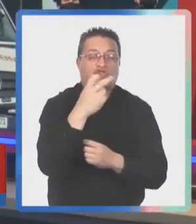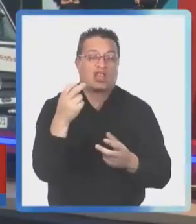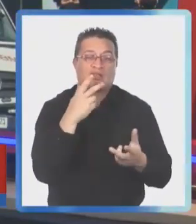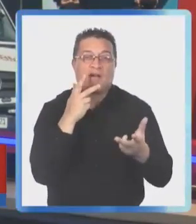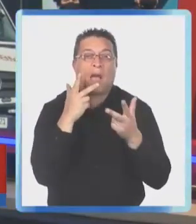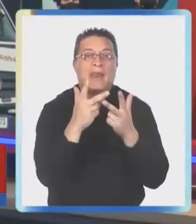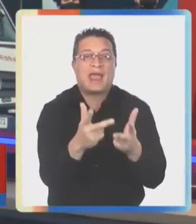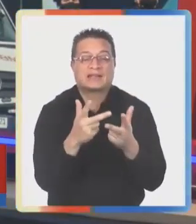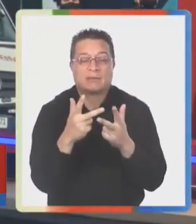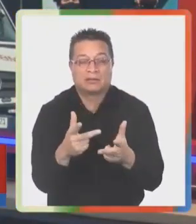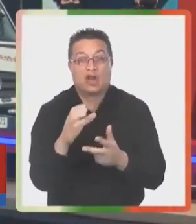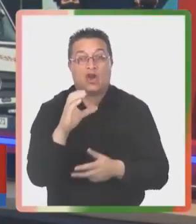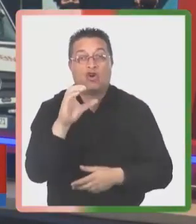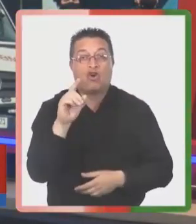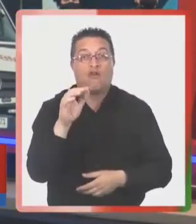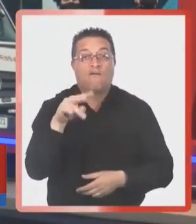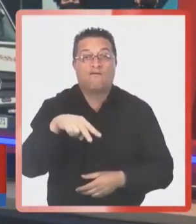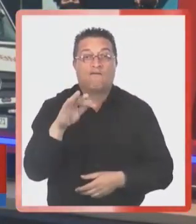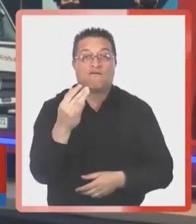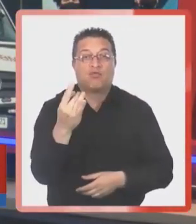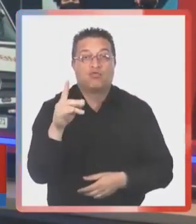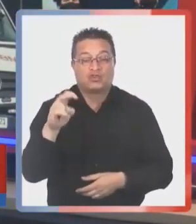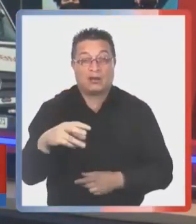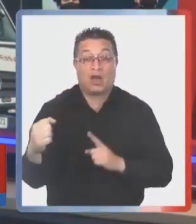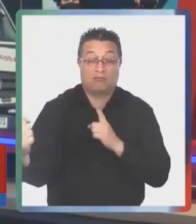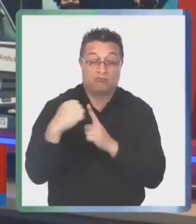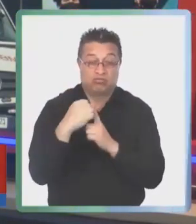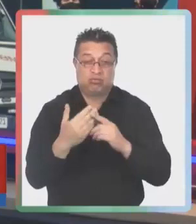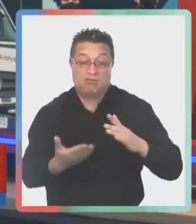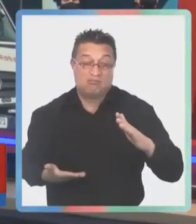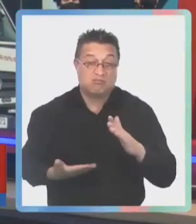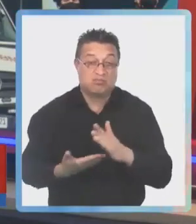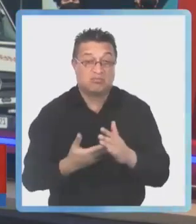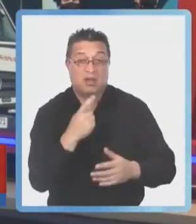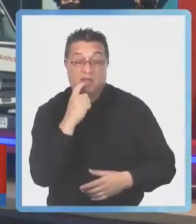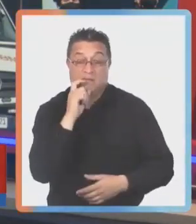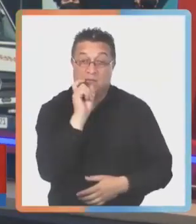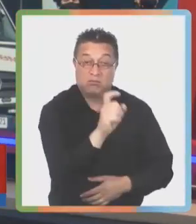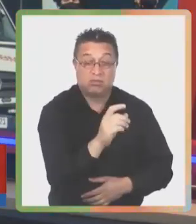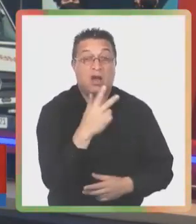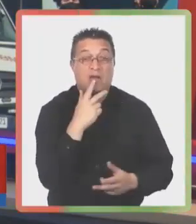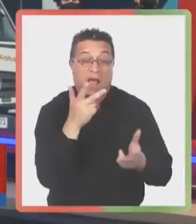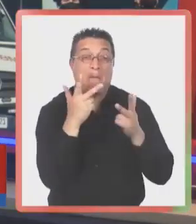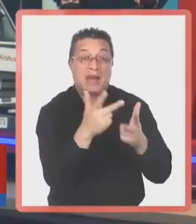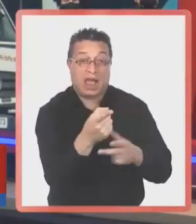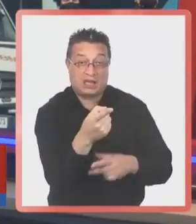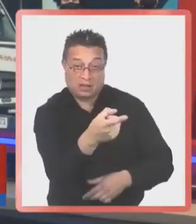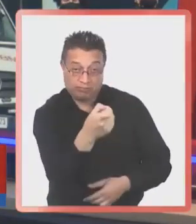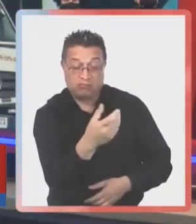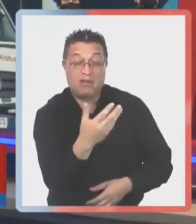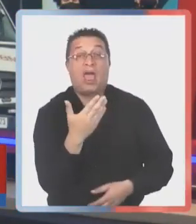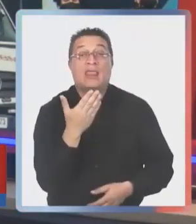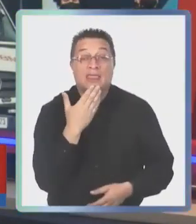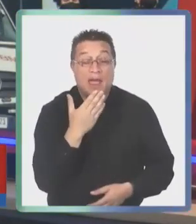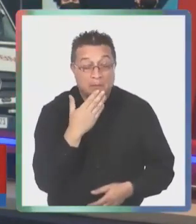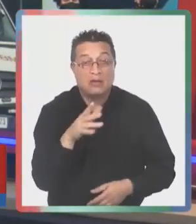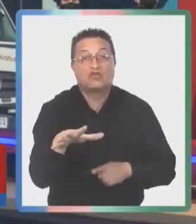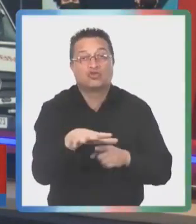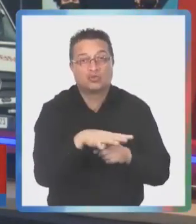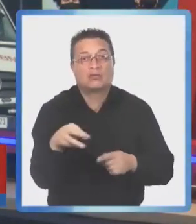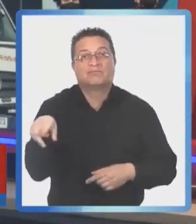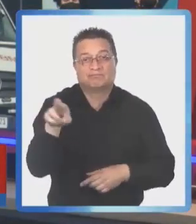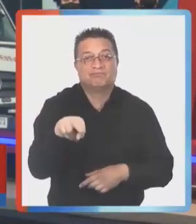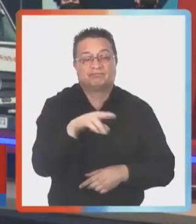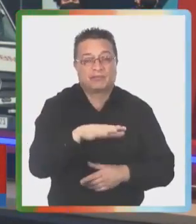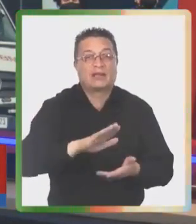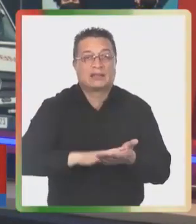200 amenazas, según la Confusam. Golpes, patadas, insultos e incluso amenazas con armas de fuego, situaciones que han